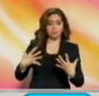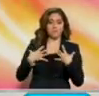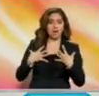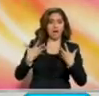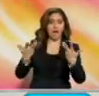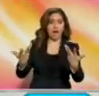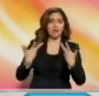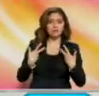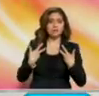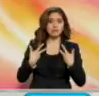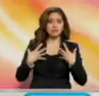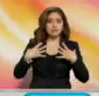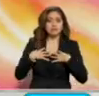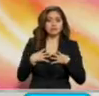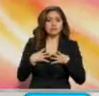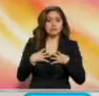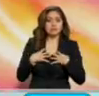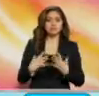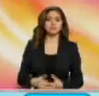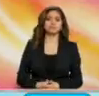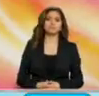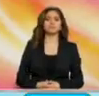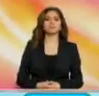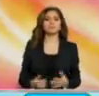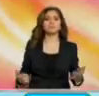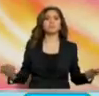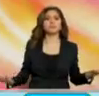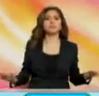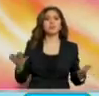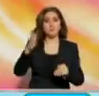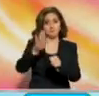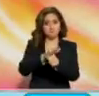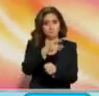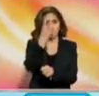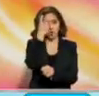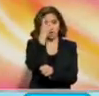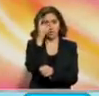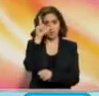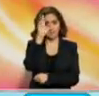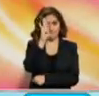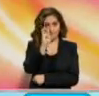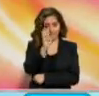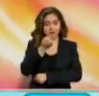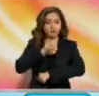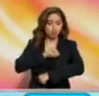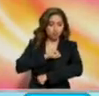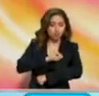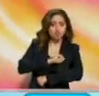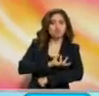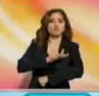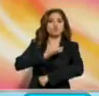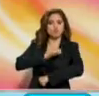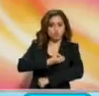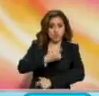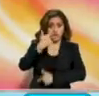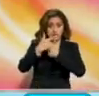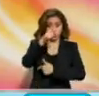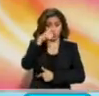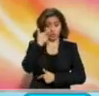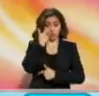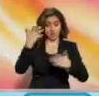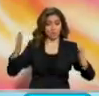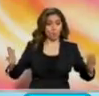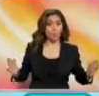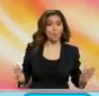Se te va a quedar. Entonces, Señora, denle alimentación a su bebé. Sí, por favor. Quieren regresar a su peso, quieren